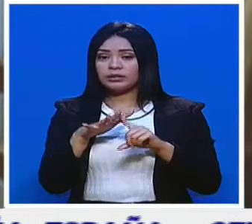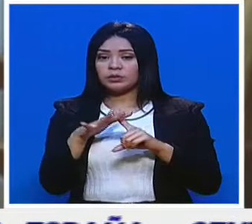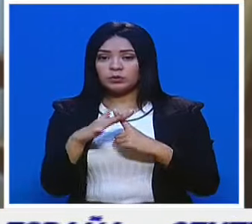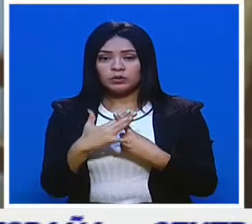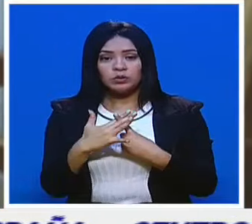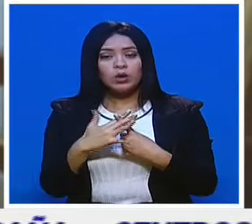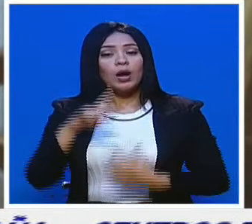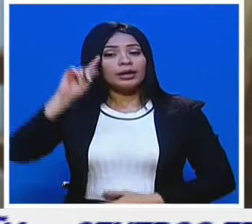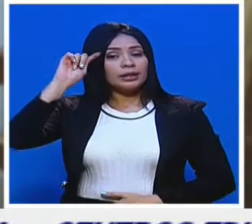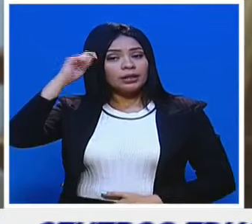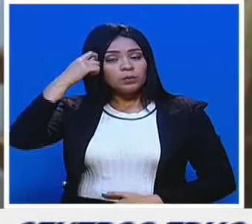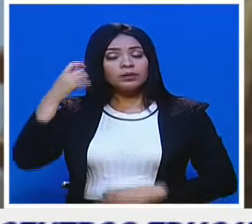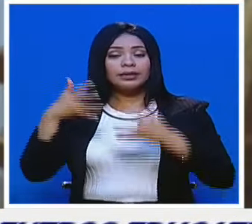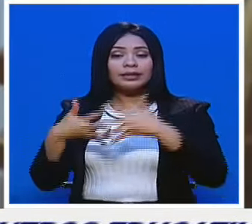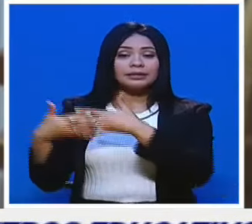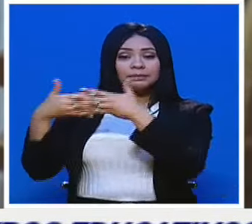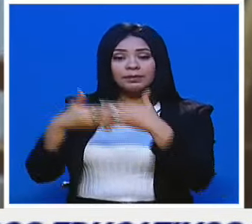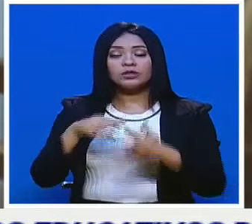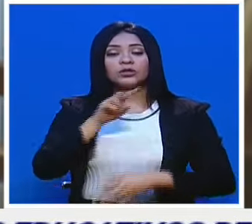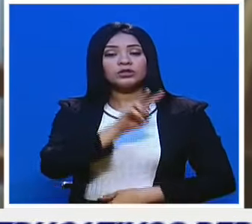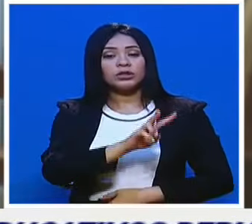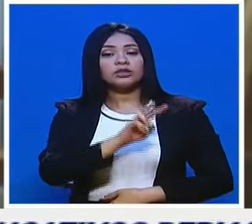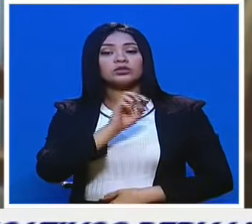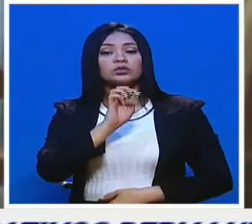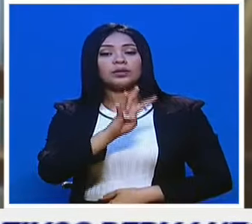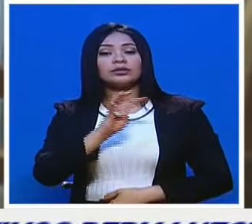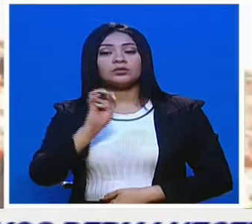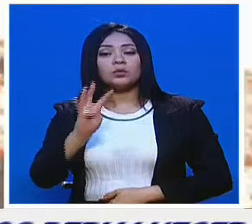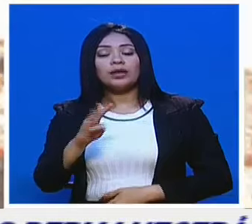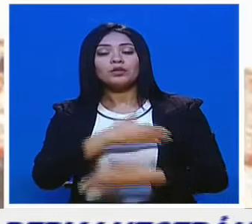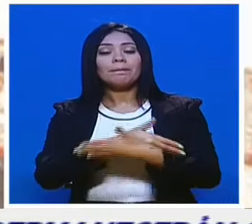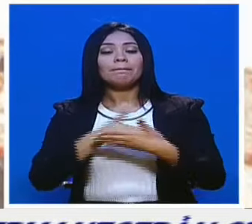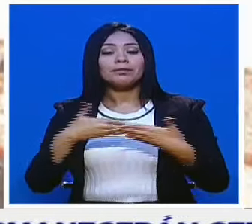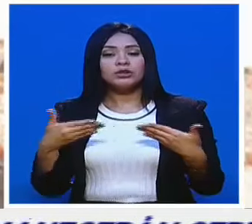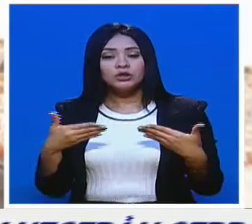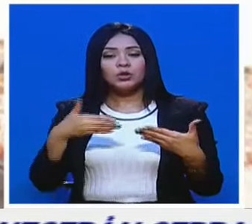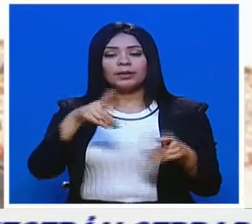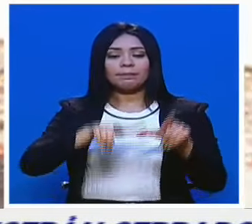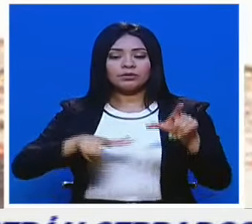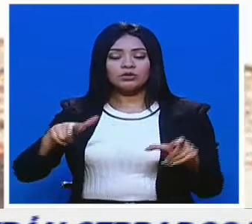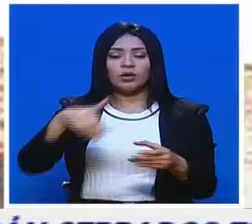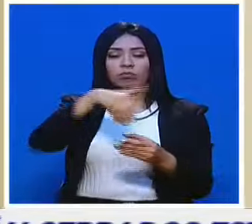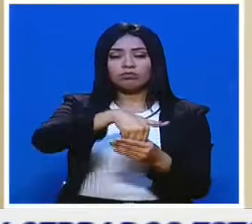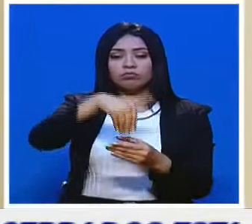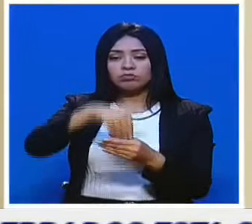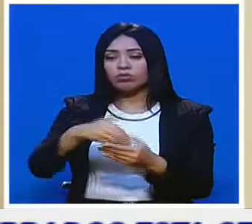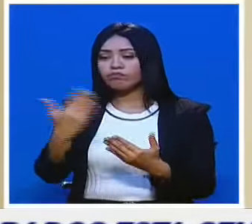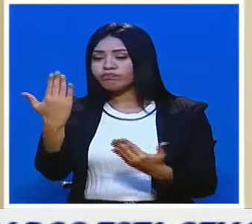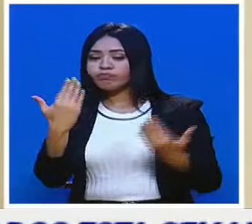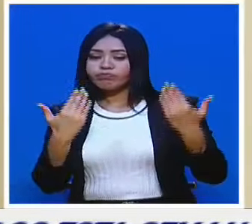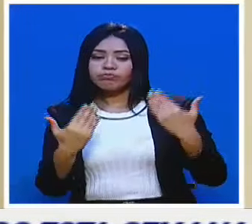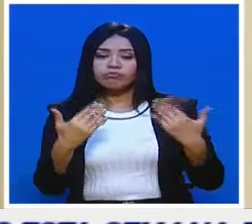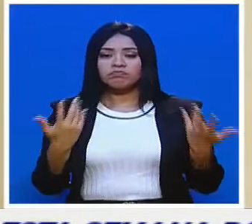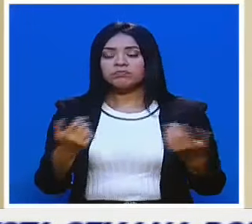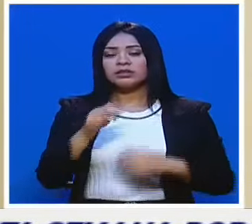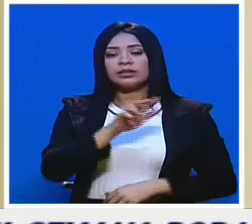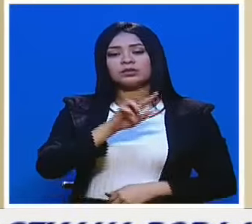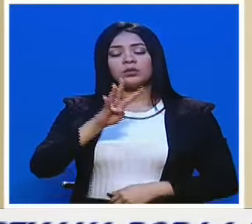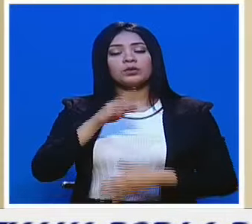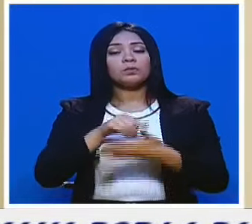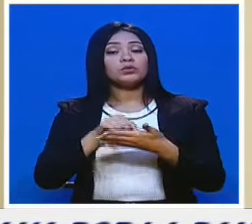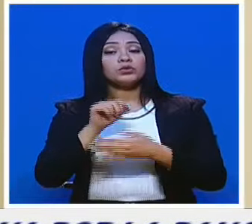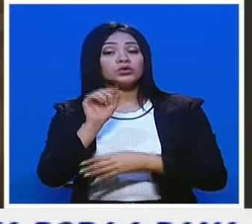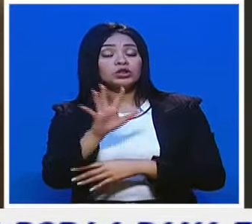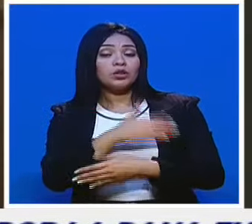este país 244 millones de electores están llamados a las urnas y 34.5 millones